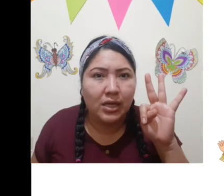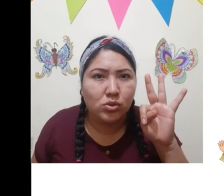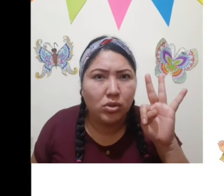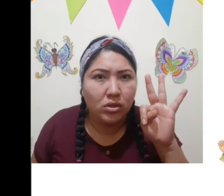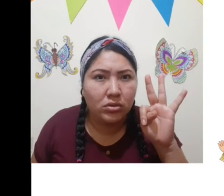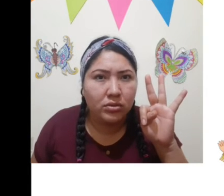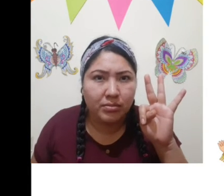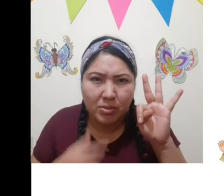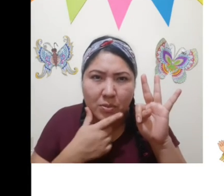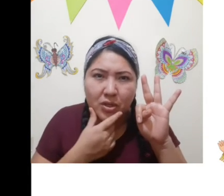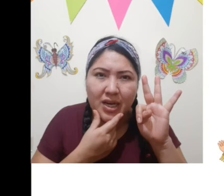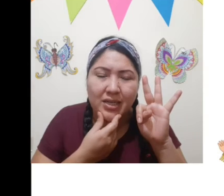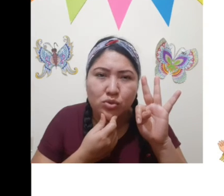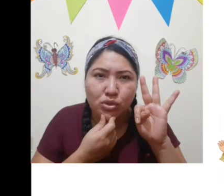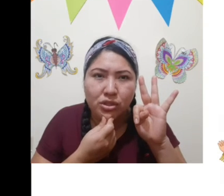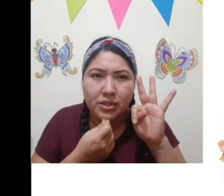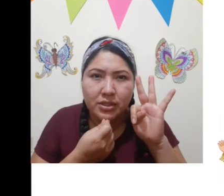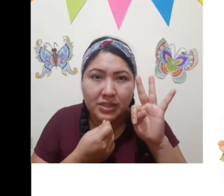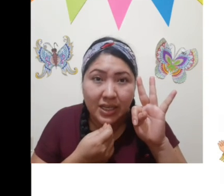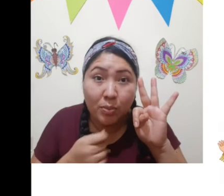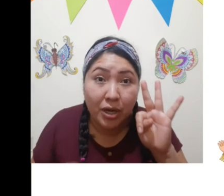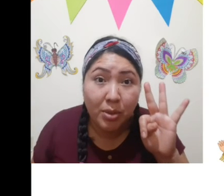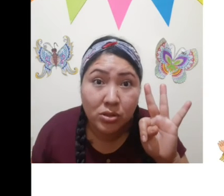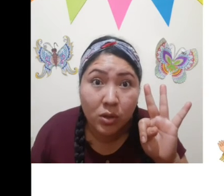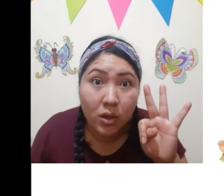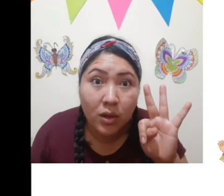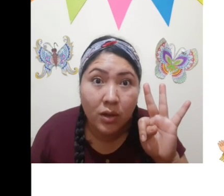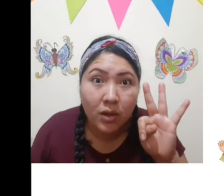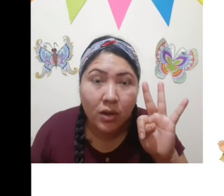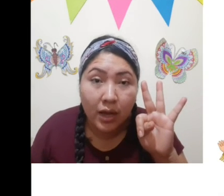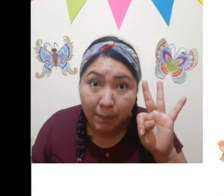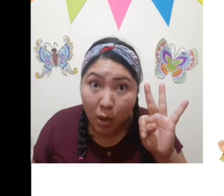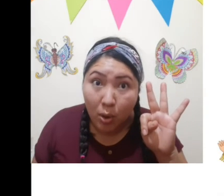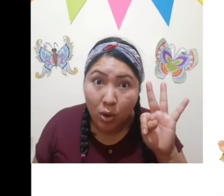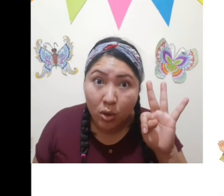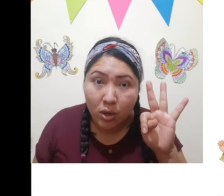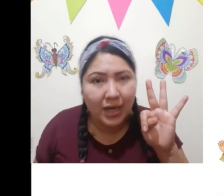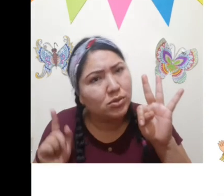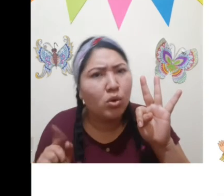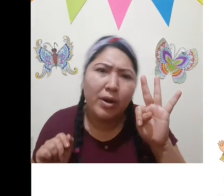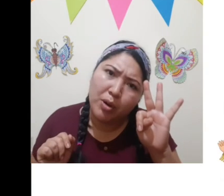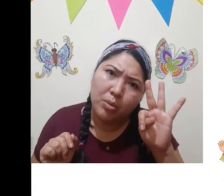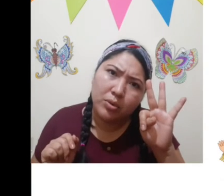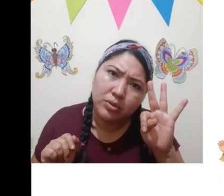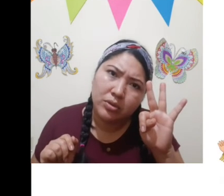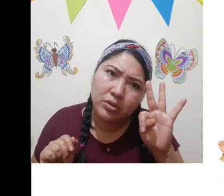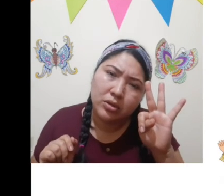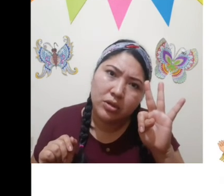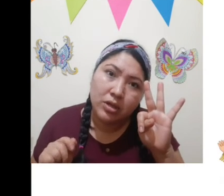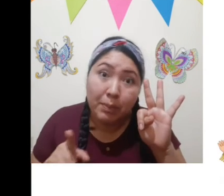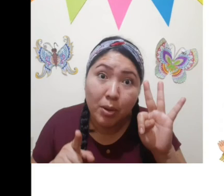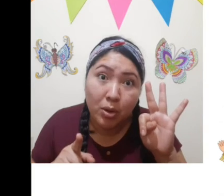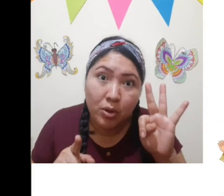y el azul vamos a poner el azul si lo ponemos el plomo el azul o el plomo